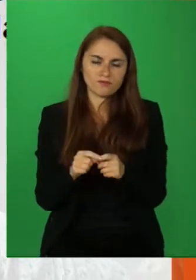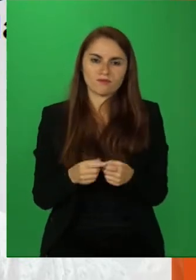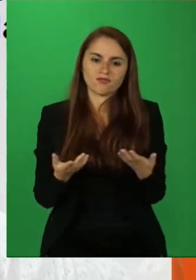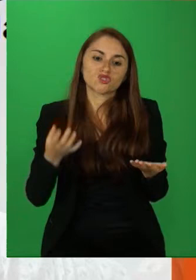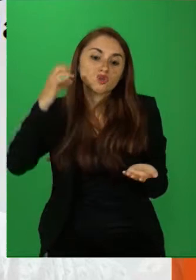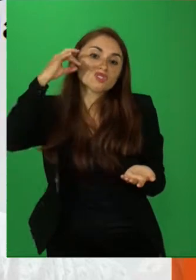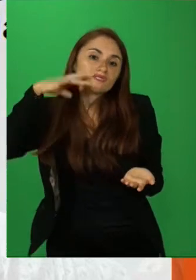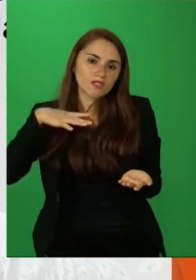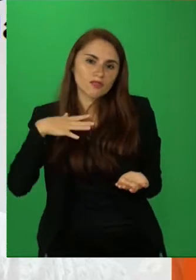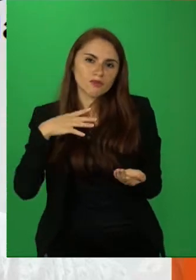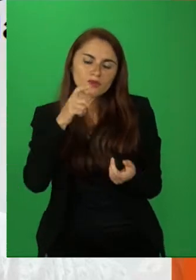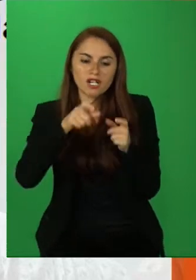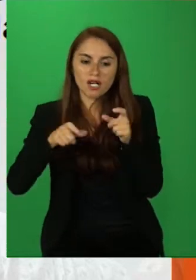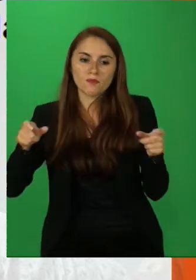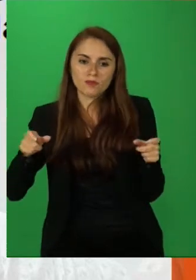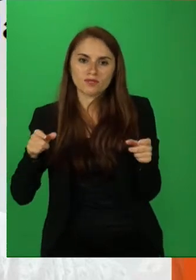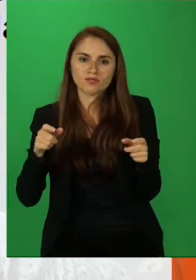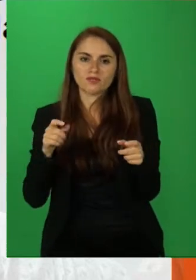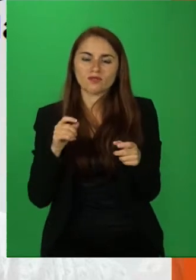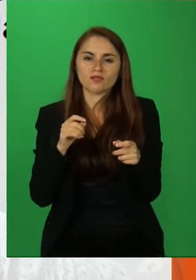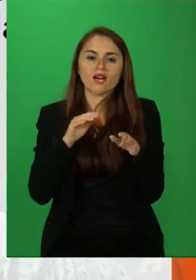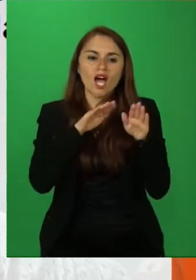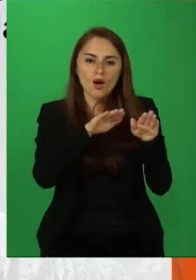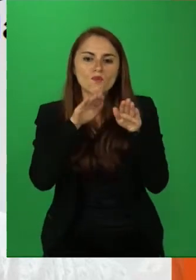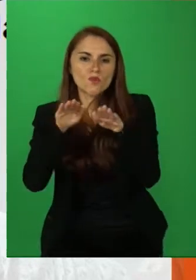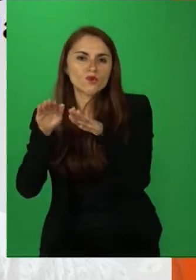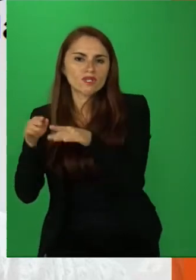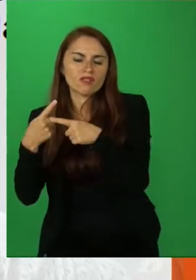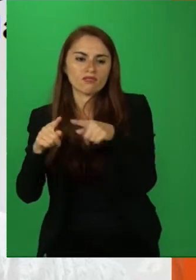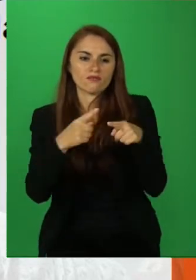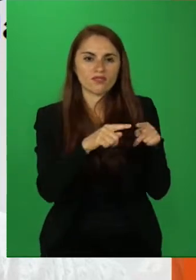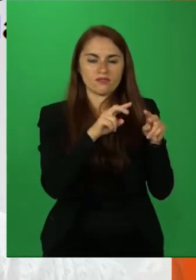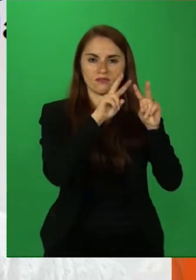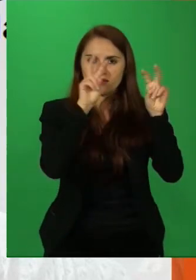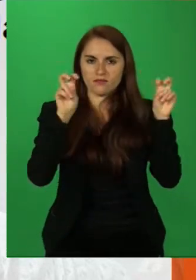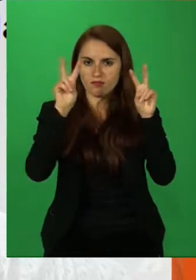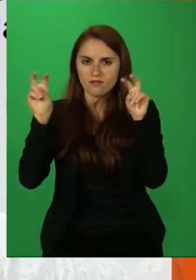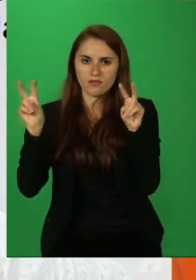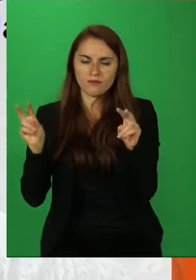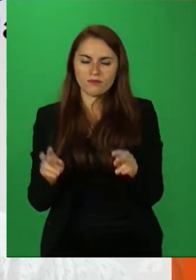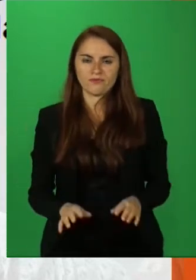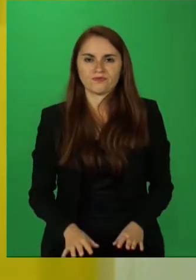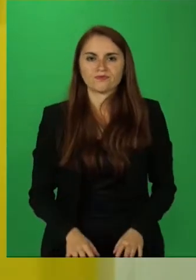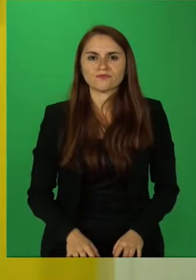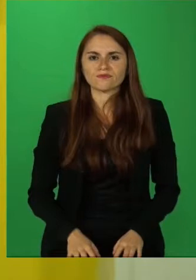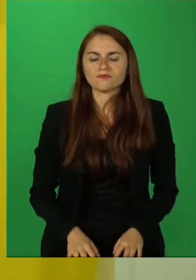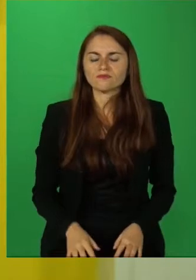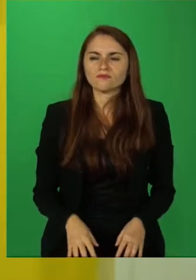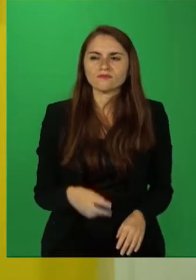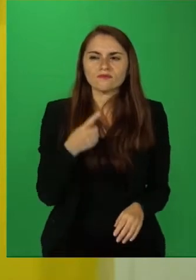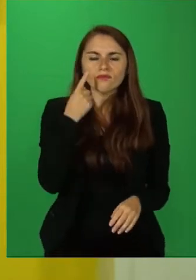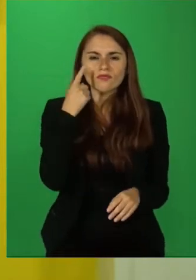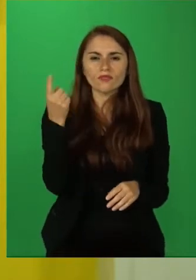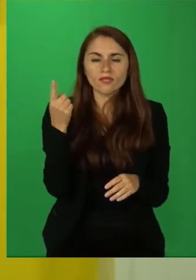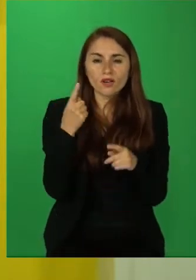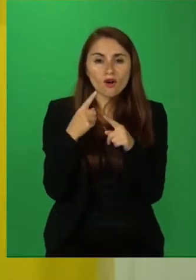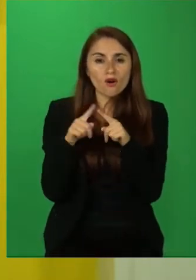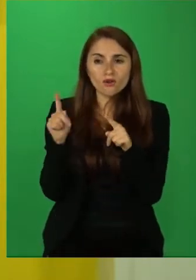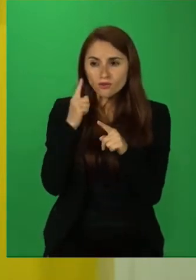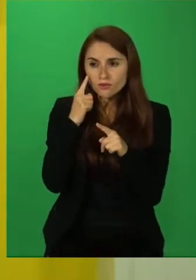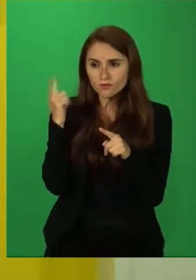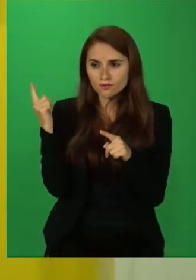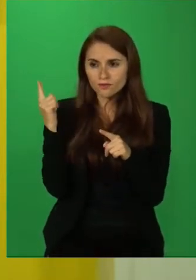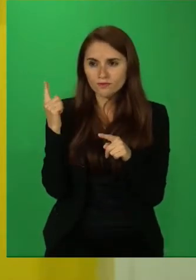por conocimiento previo, anterior, por experiencia, ¿sí? Fíjate acá,